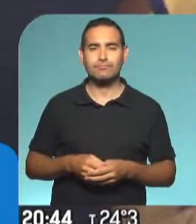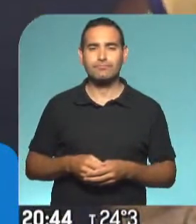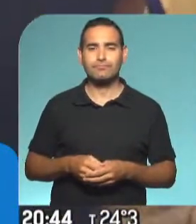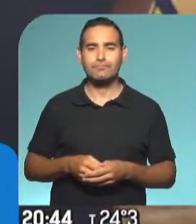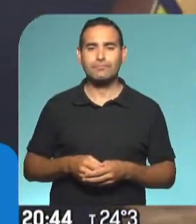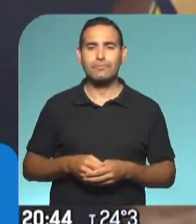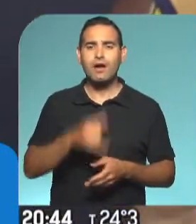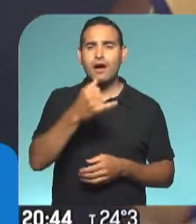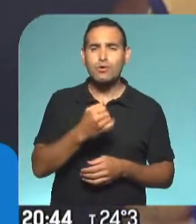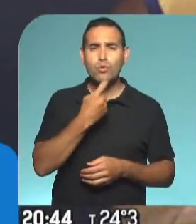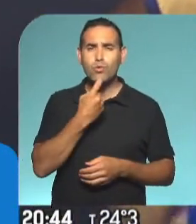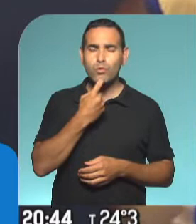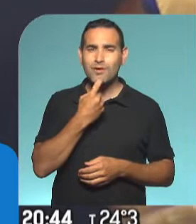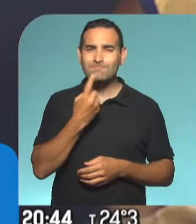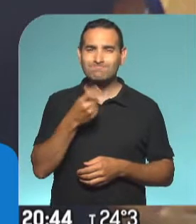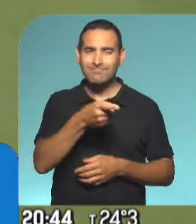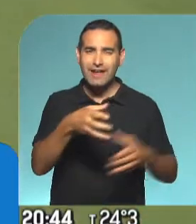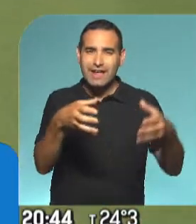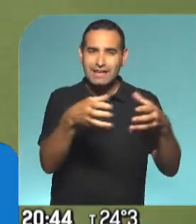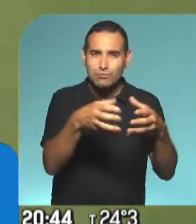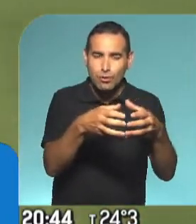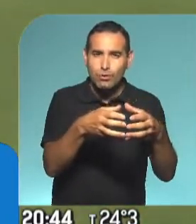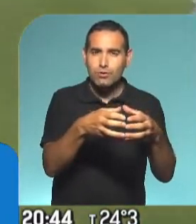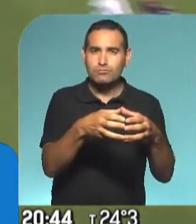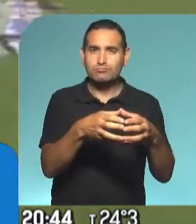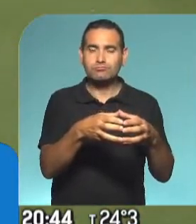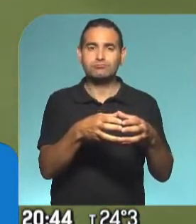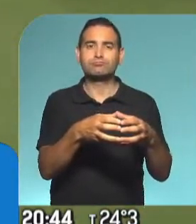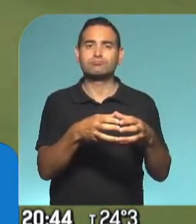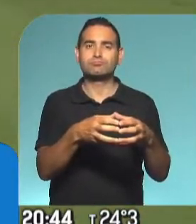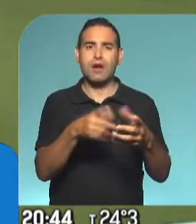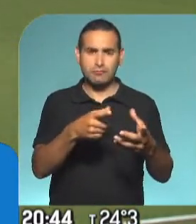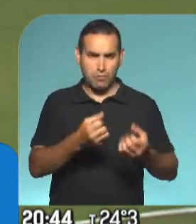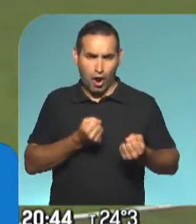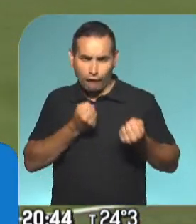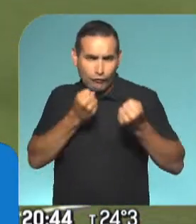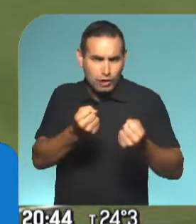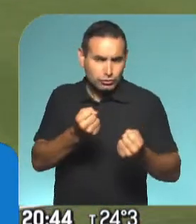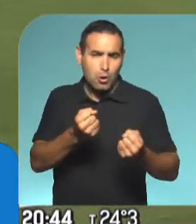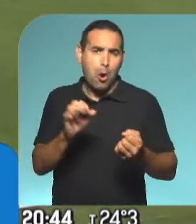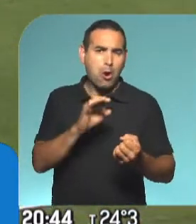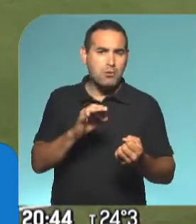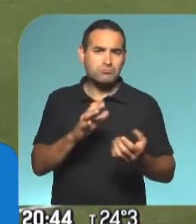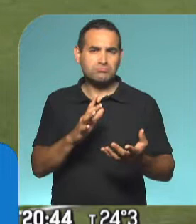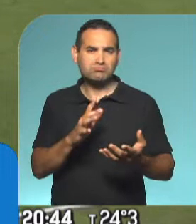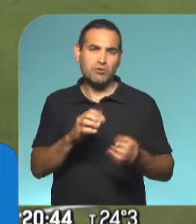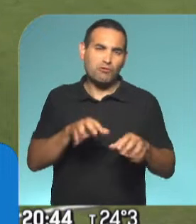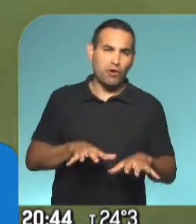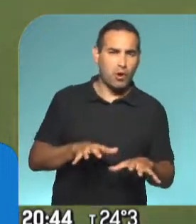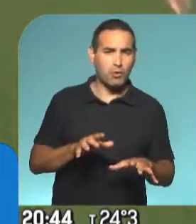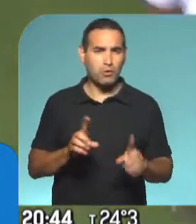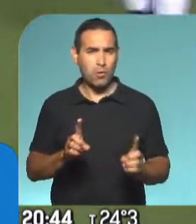duda con respecto a si el equipo dejó absolutamente todo en la cancha o fue